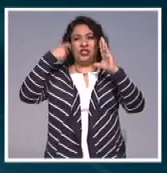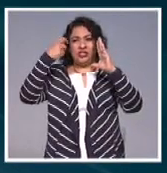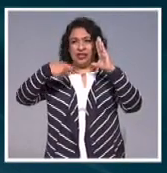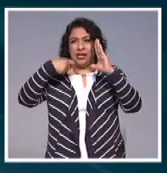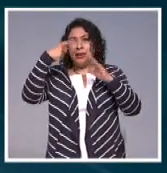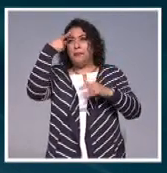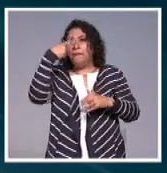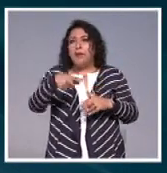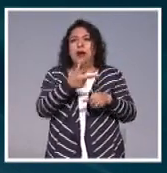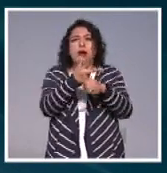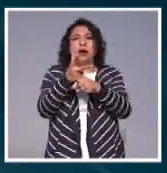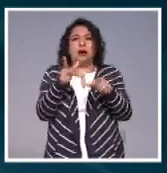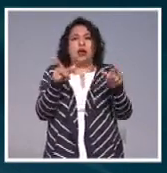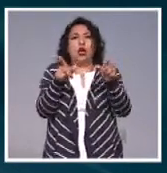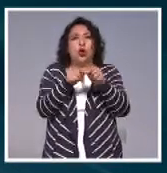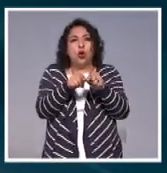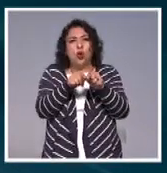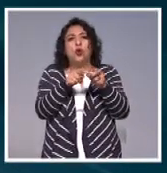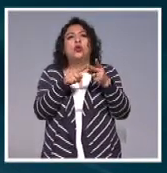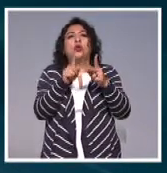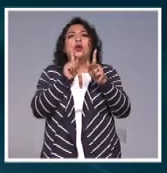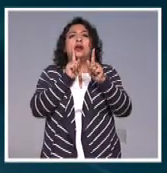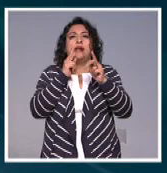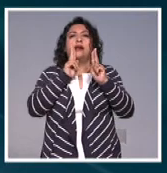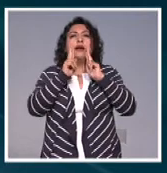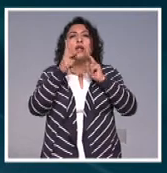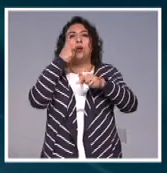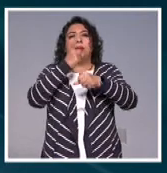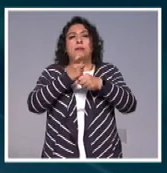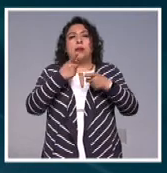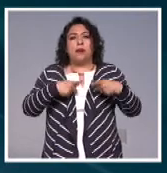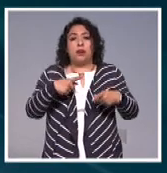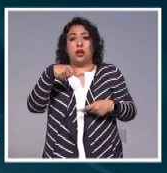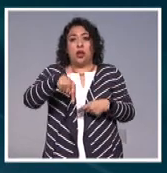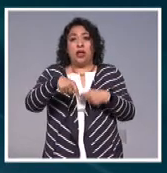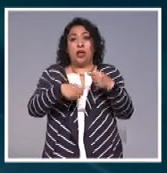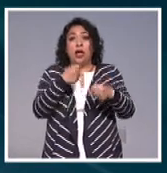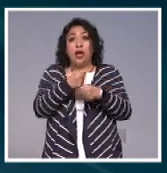cinematográficos para cortometrajes Nárralo en Primera Persona, que este